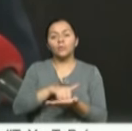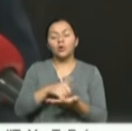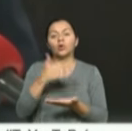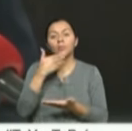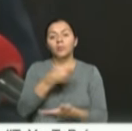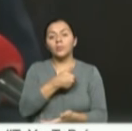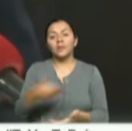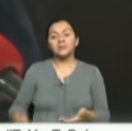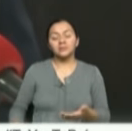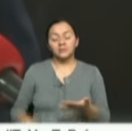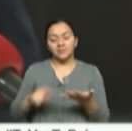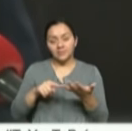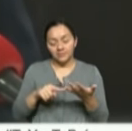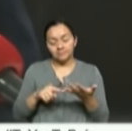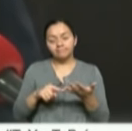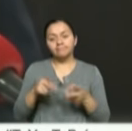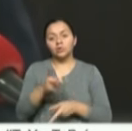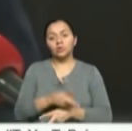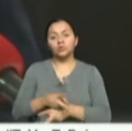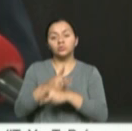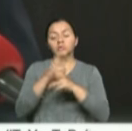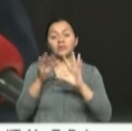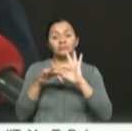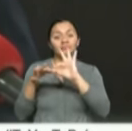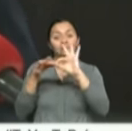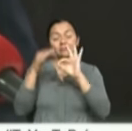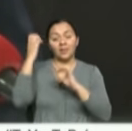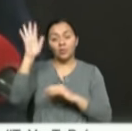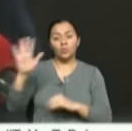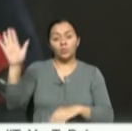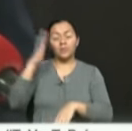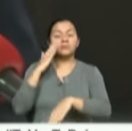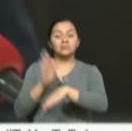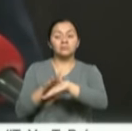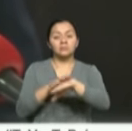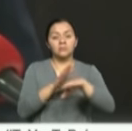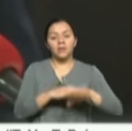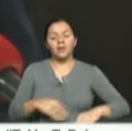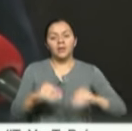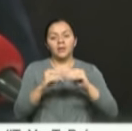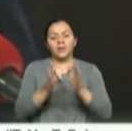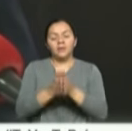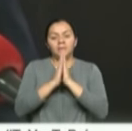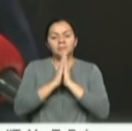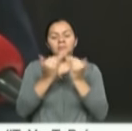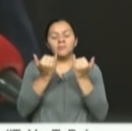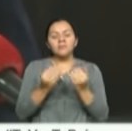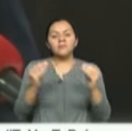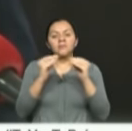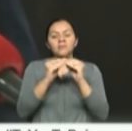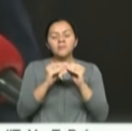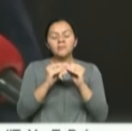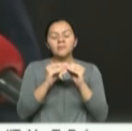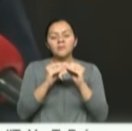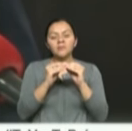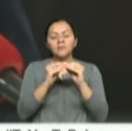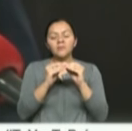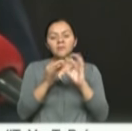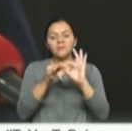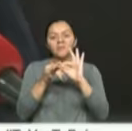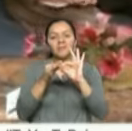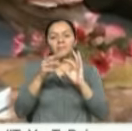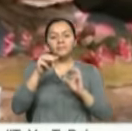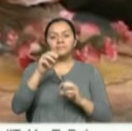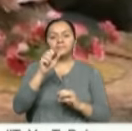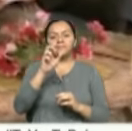con el presidente del Consejo de la Unión Europea para insistir en la misma línea de lo solicitado por la comisaria